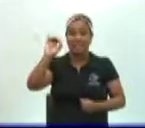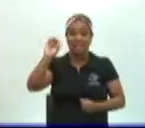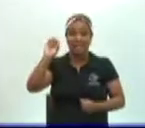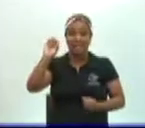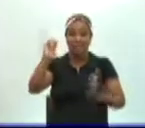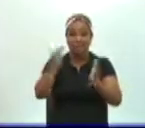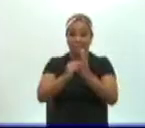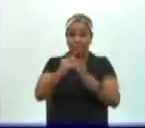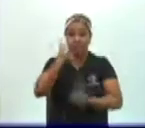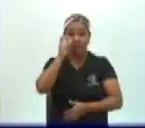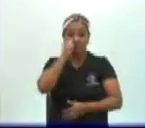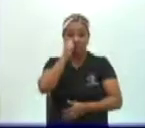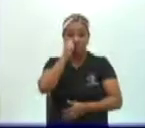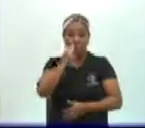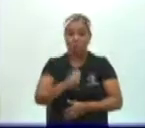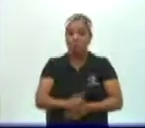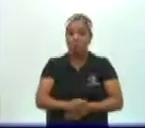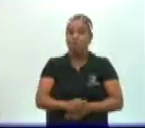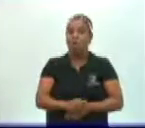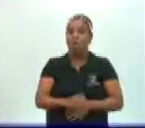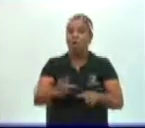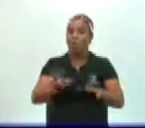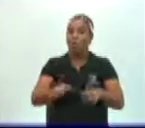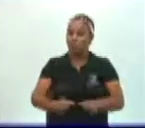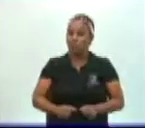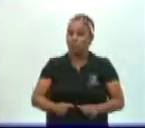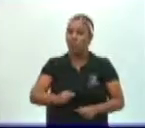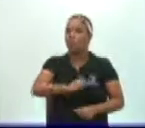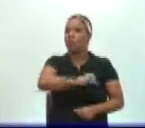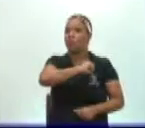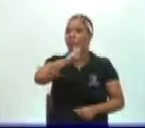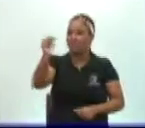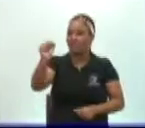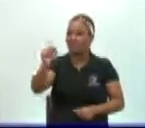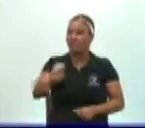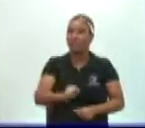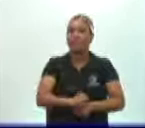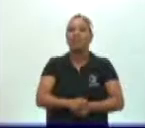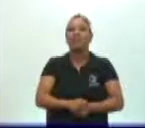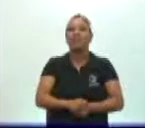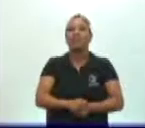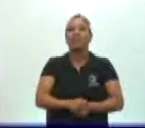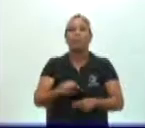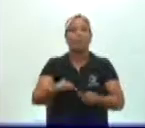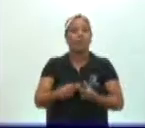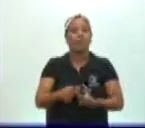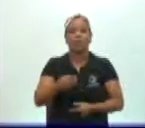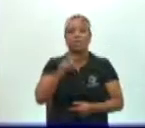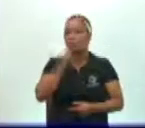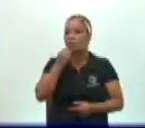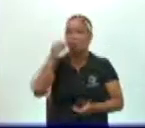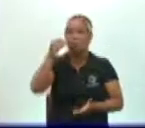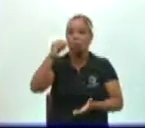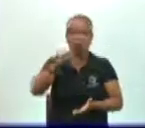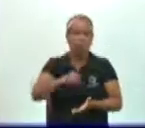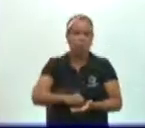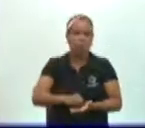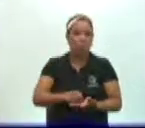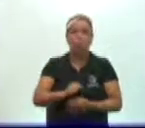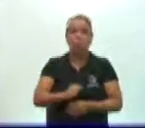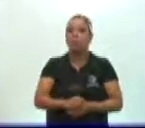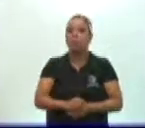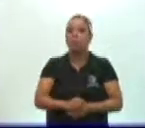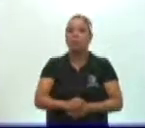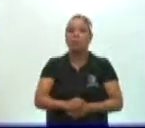del Perú. Obtuvo una impresionante victoria en Sangarara, pero no puso sitio al Cusco, que hubiera caído